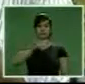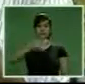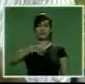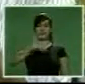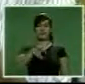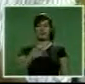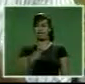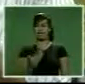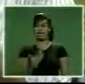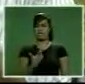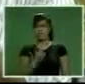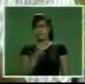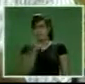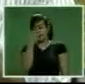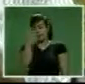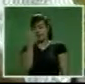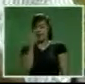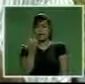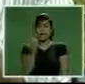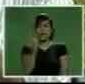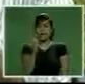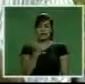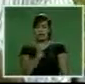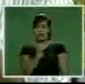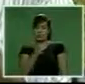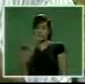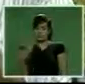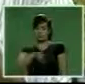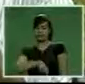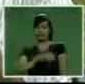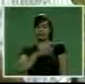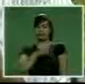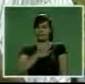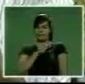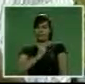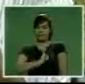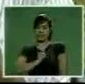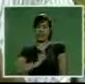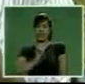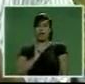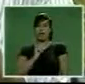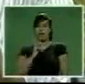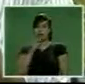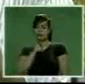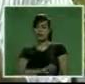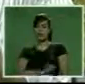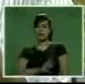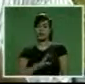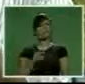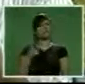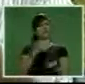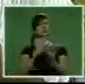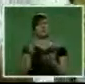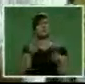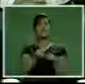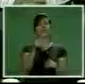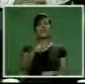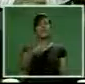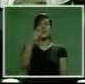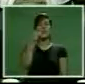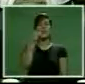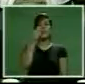sentimos pena, sentimos vergüenza de lo que nosotros somos, de nuestras raíces, de nuestra identidad, de nuestra historia. Yo siempre pongo el ejemplo del